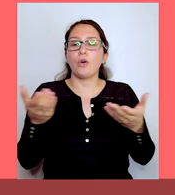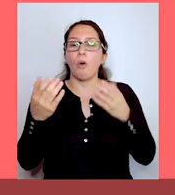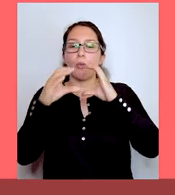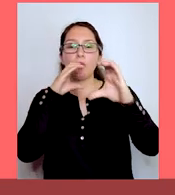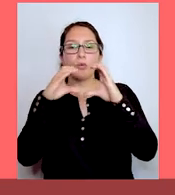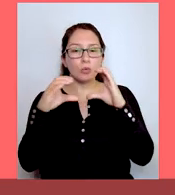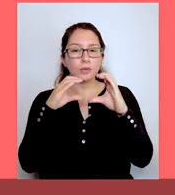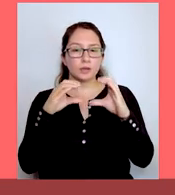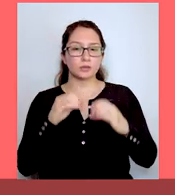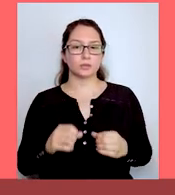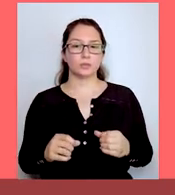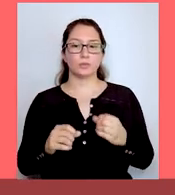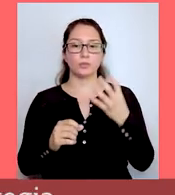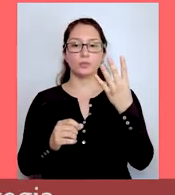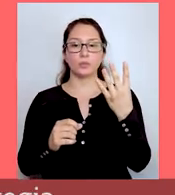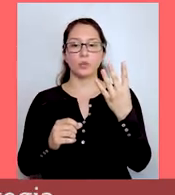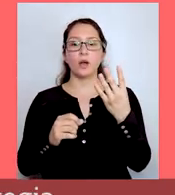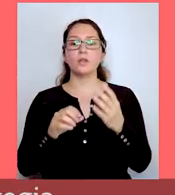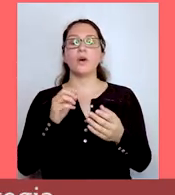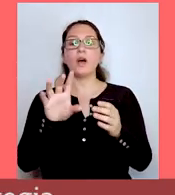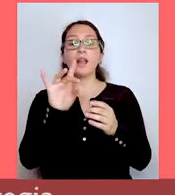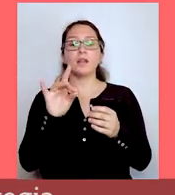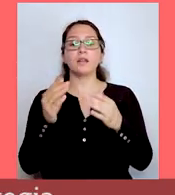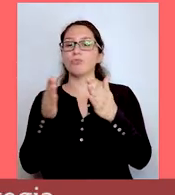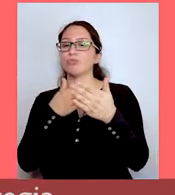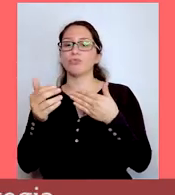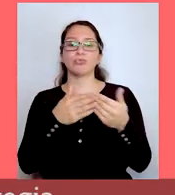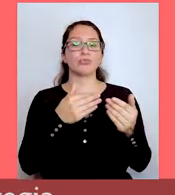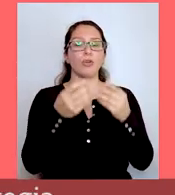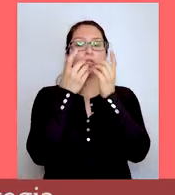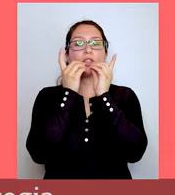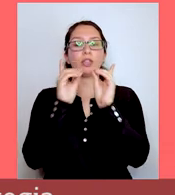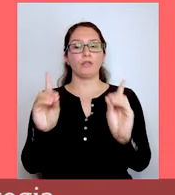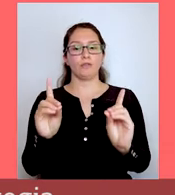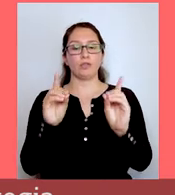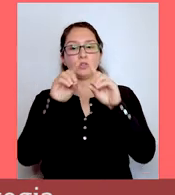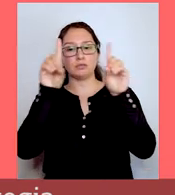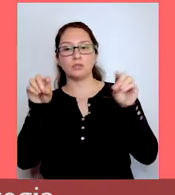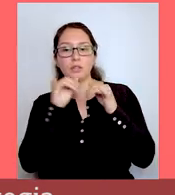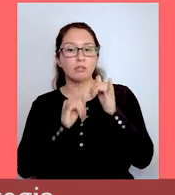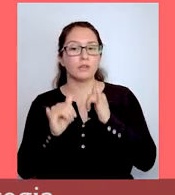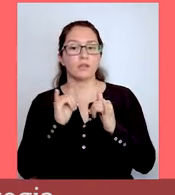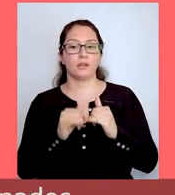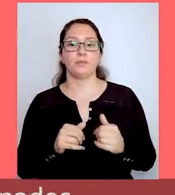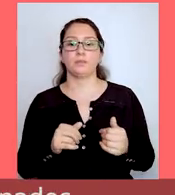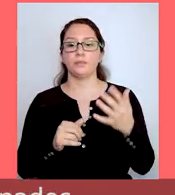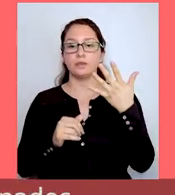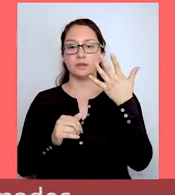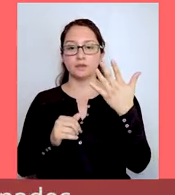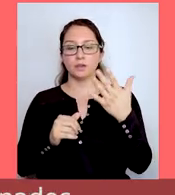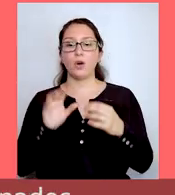se comunicará y cómo. 4. Seleccionar los medios de difusión para dar a conocer la estrategia.